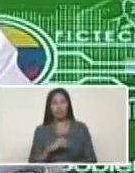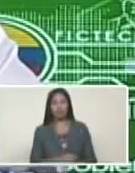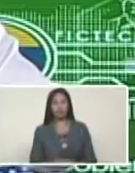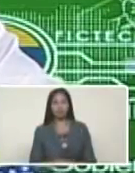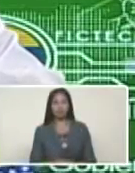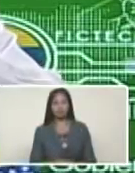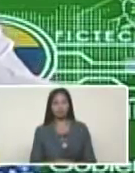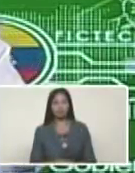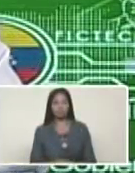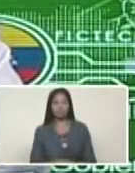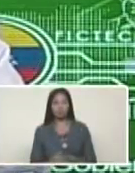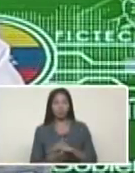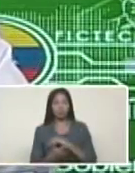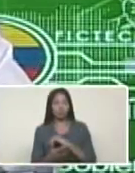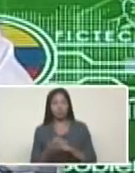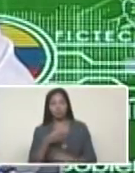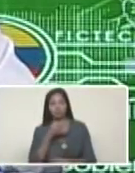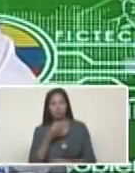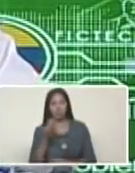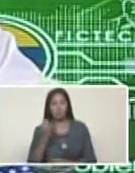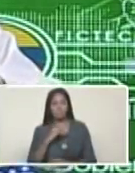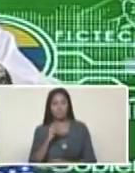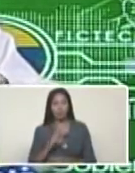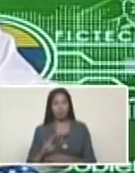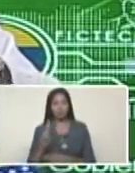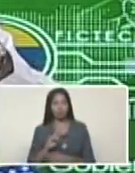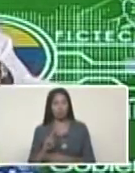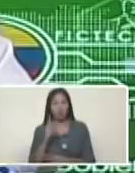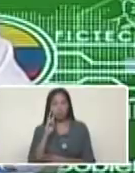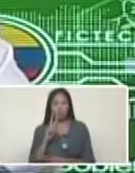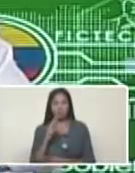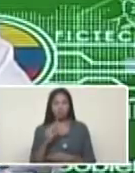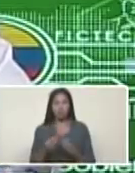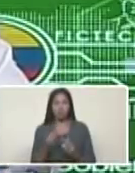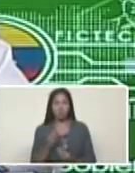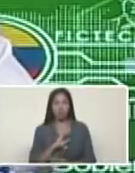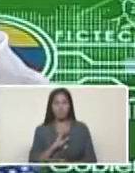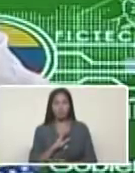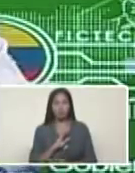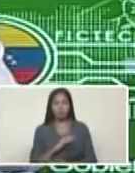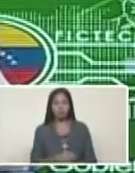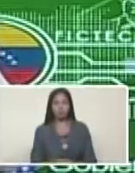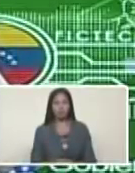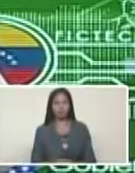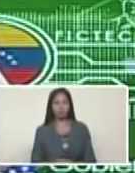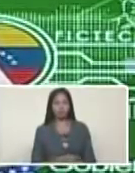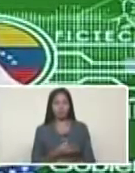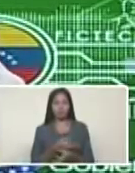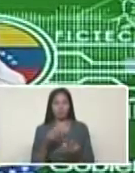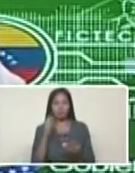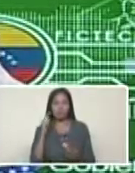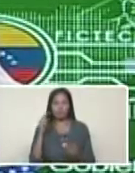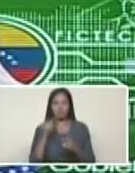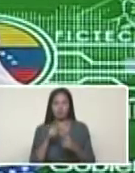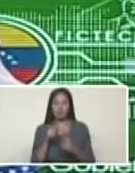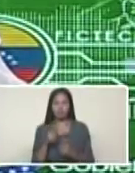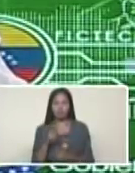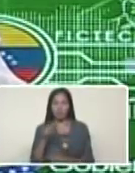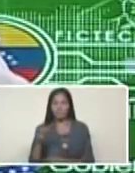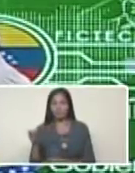Las redes sociales bien usadas es un instrumento maravilloso para llegar directo a la